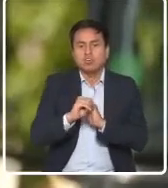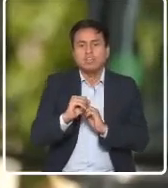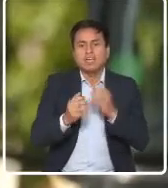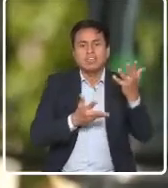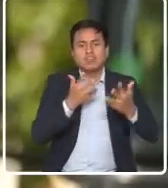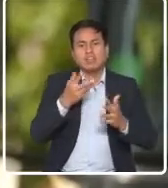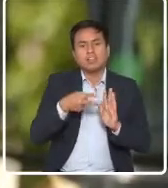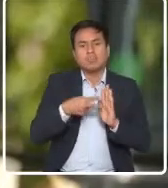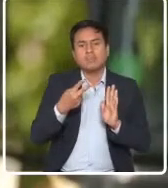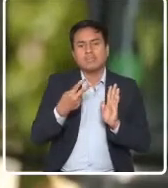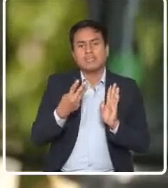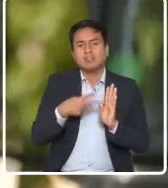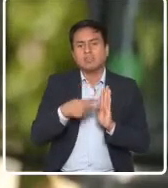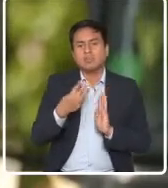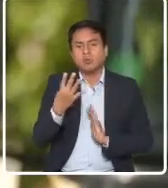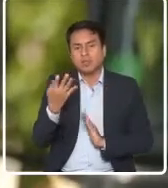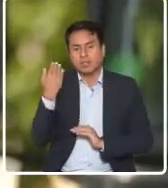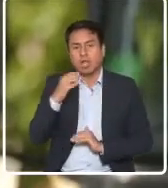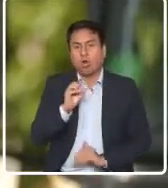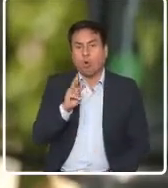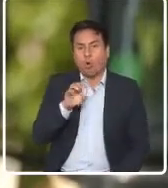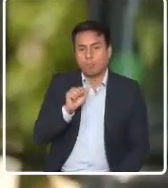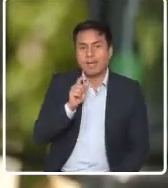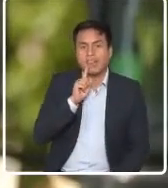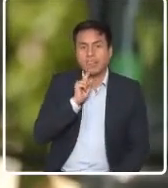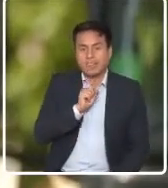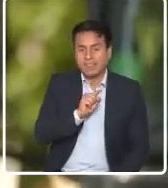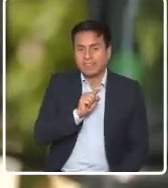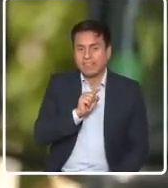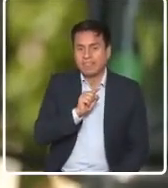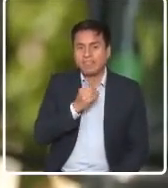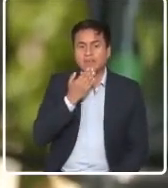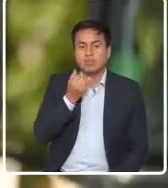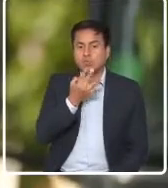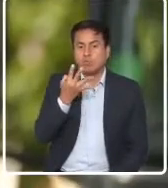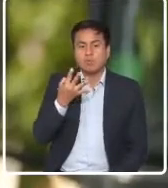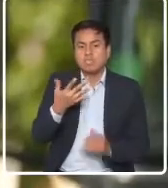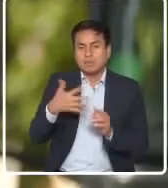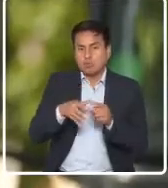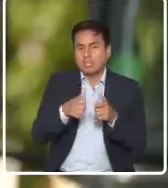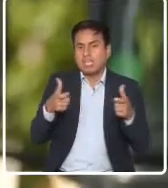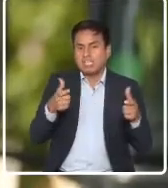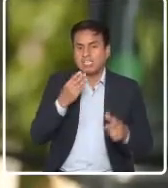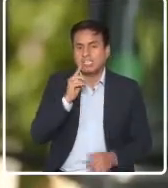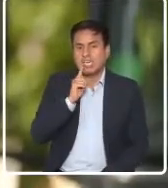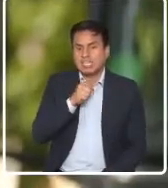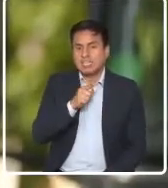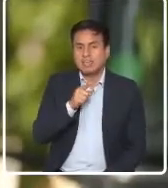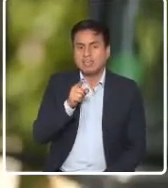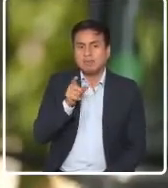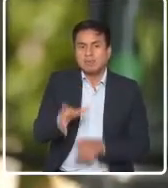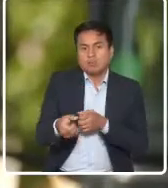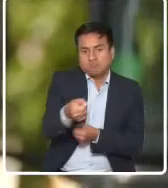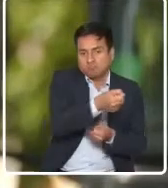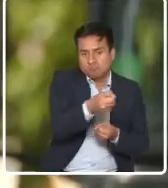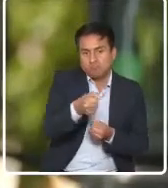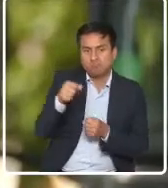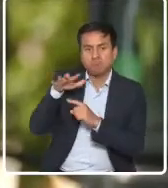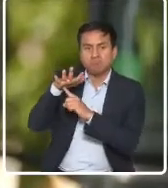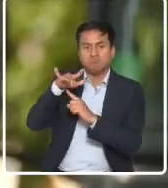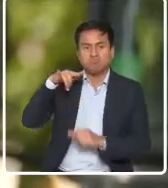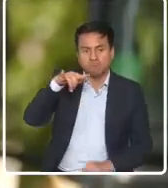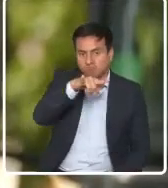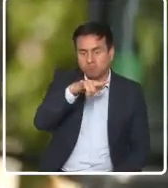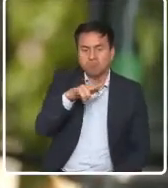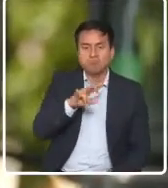Forestales 2023-2024. Y la CORMA tiene también números tremendamente importantes, tanto de brigadistas como de recursos aéreos para